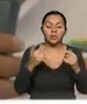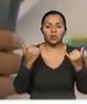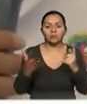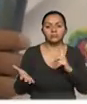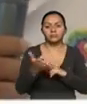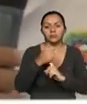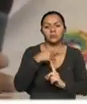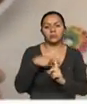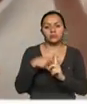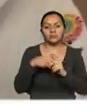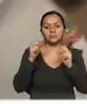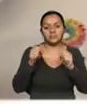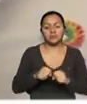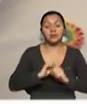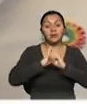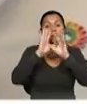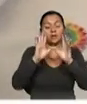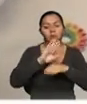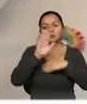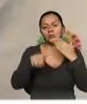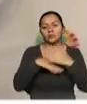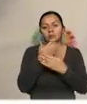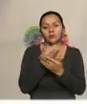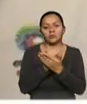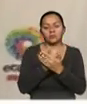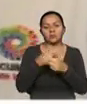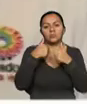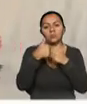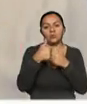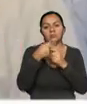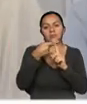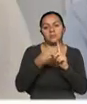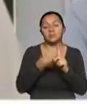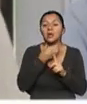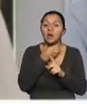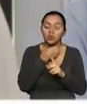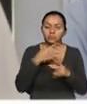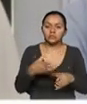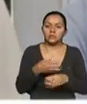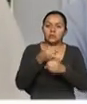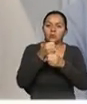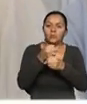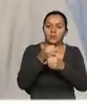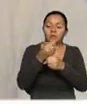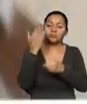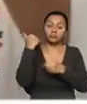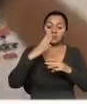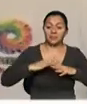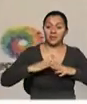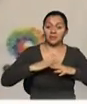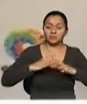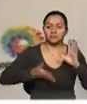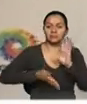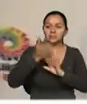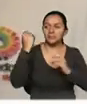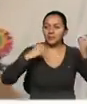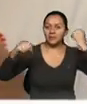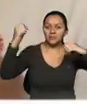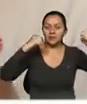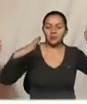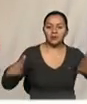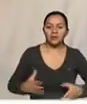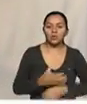bastante bien. Y claramente la economía, julio ha sido un muy buen mes, agosto va bastante bien, el feriado fue un éxito, muestra